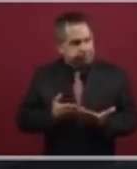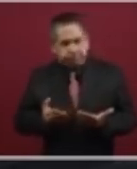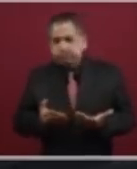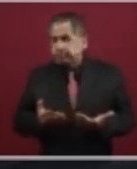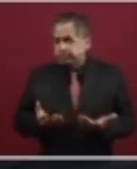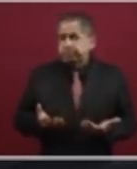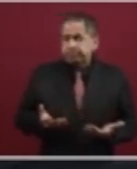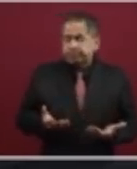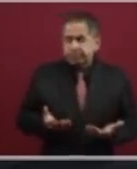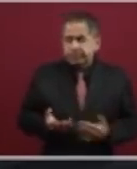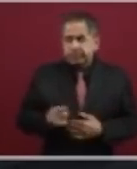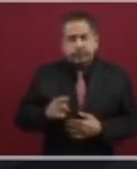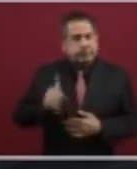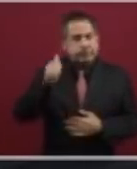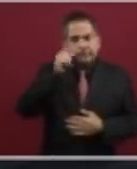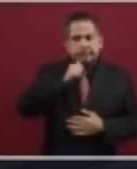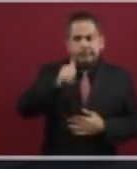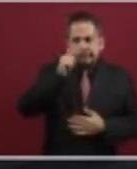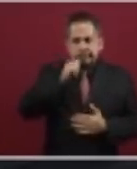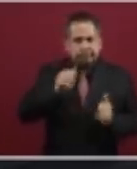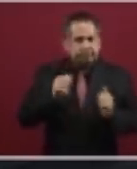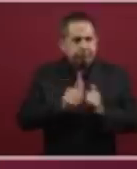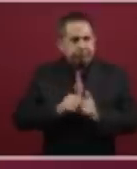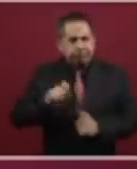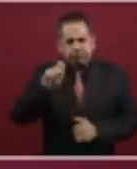pero siempre en un ambiente de amistad,